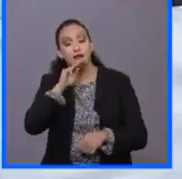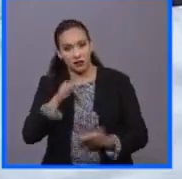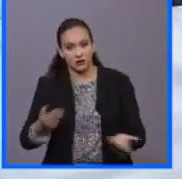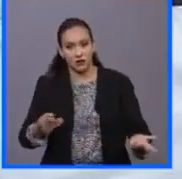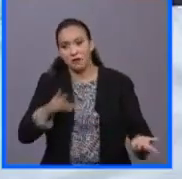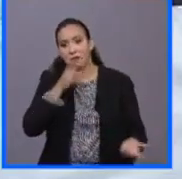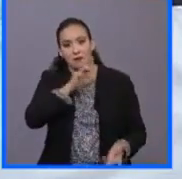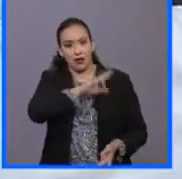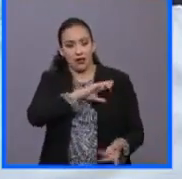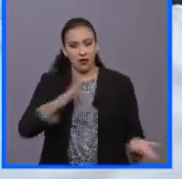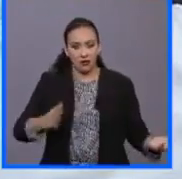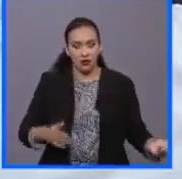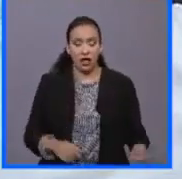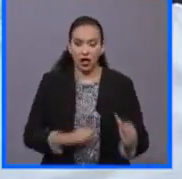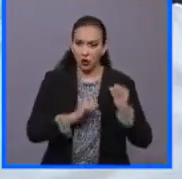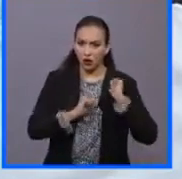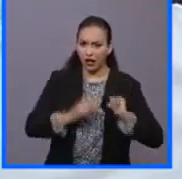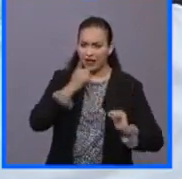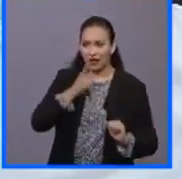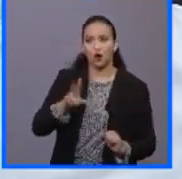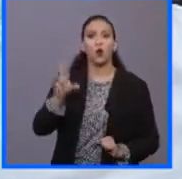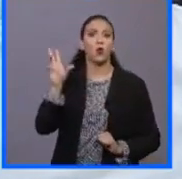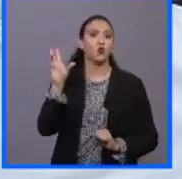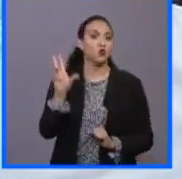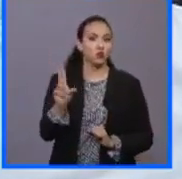Madres, lo que la autoridad consideró